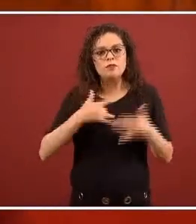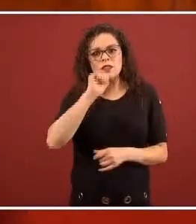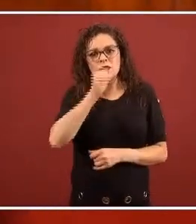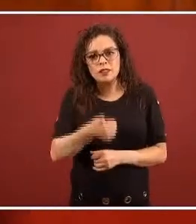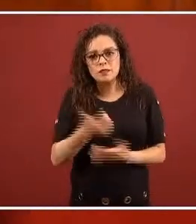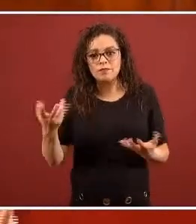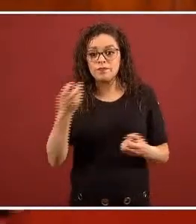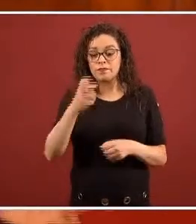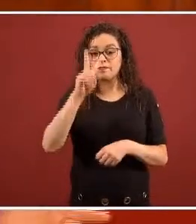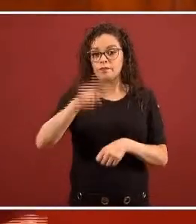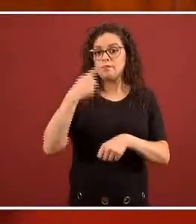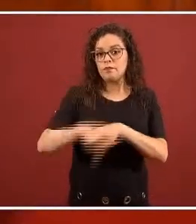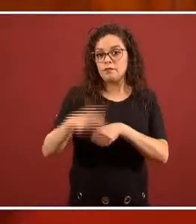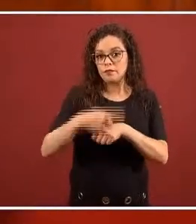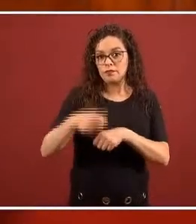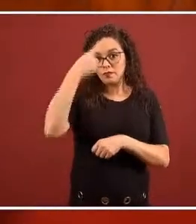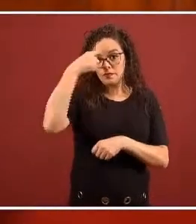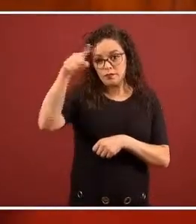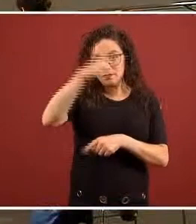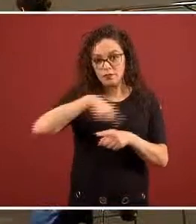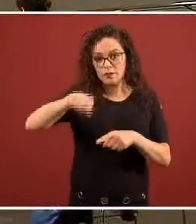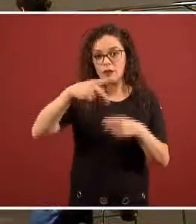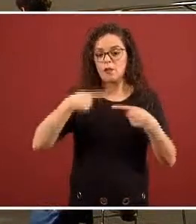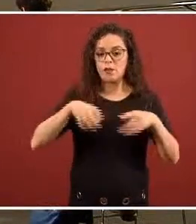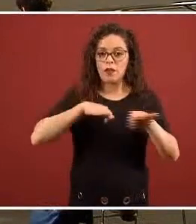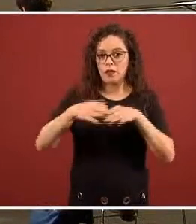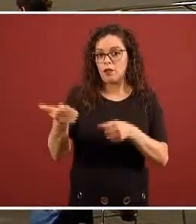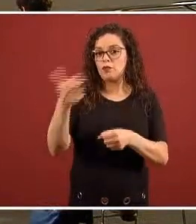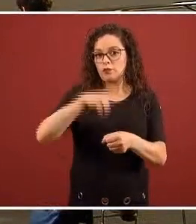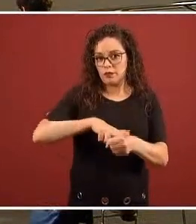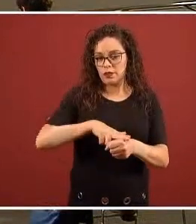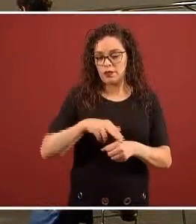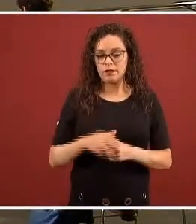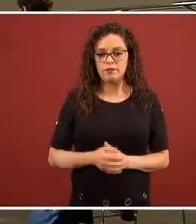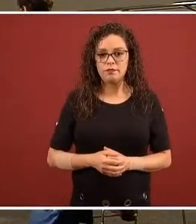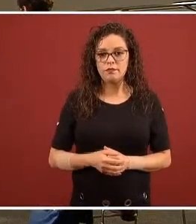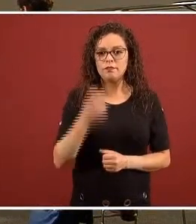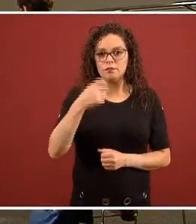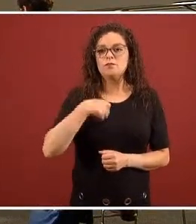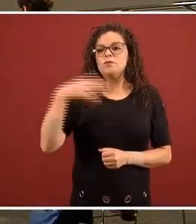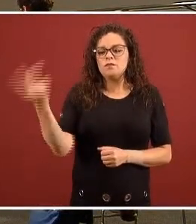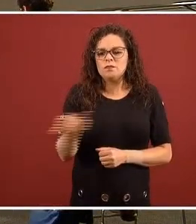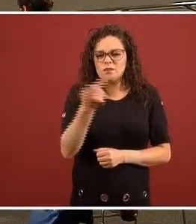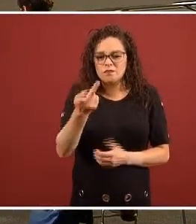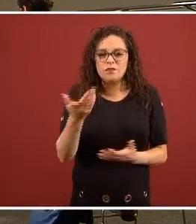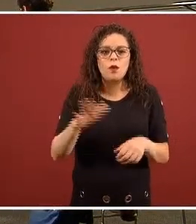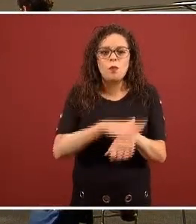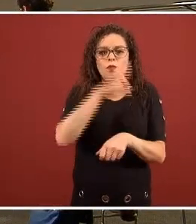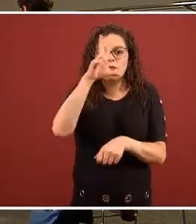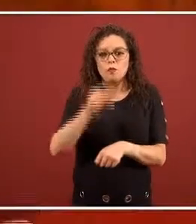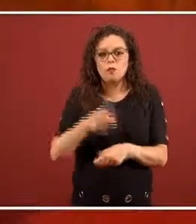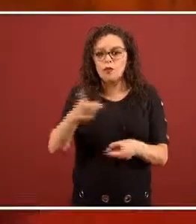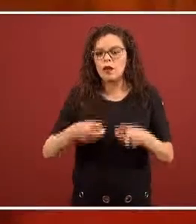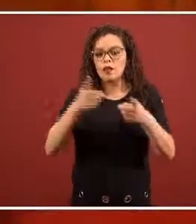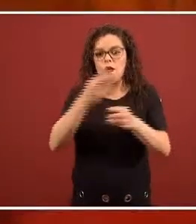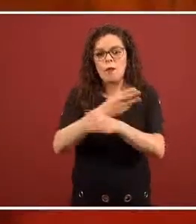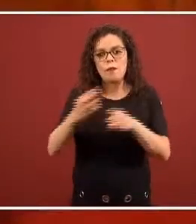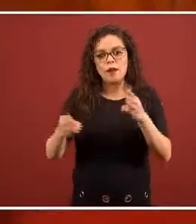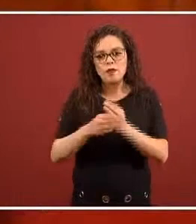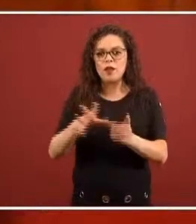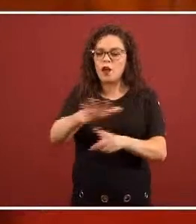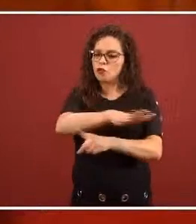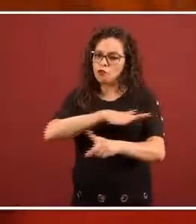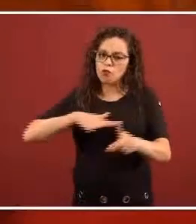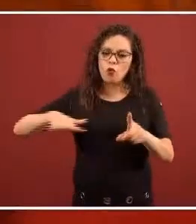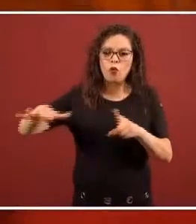riesgo para el personal médico. Mi pregunta es justamente ¿por qué no dotar a todos de este equipo especial para tratar a